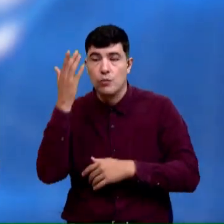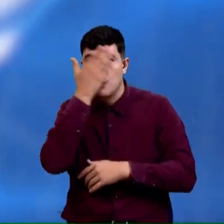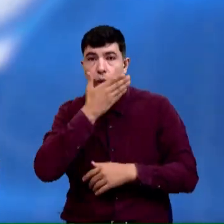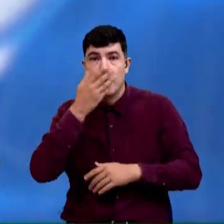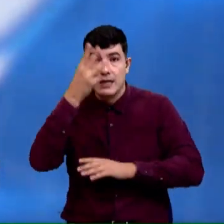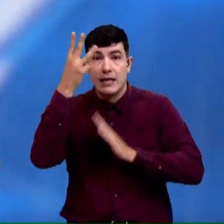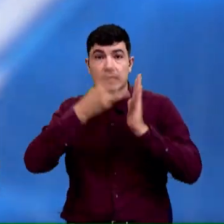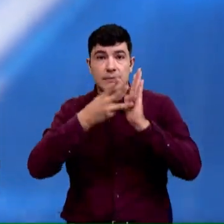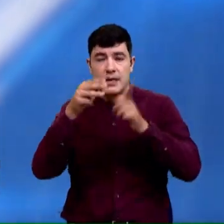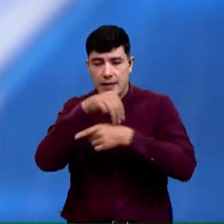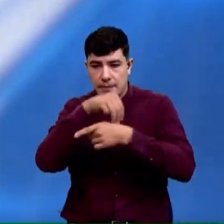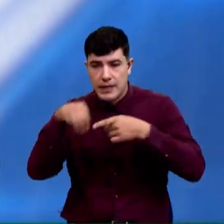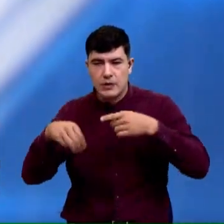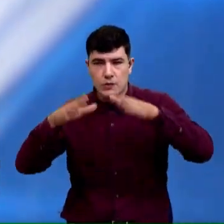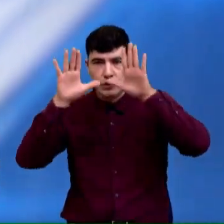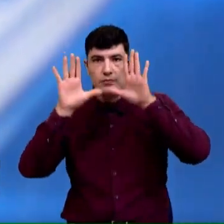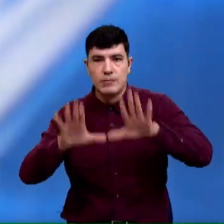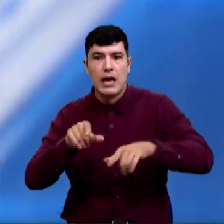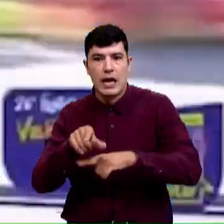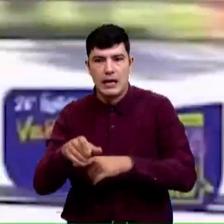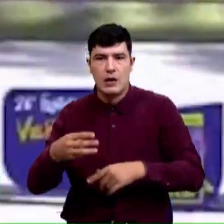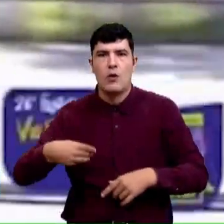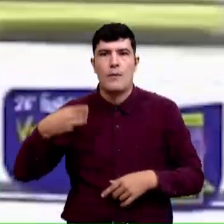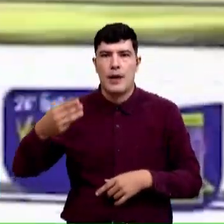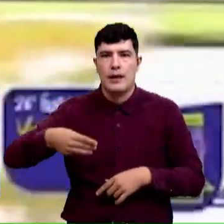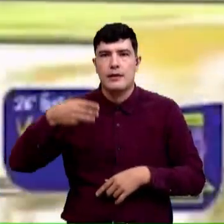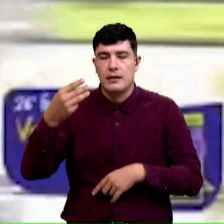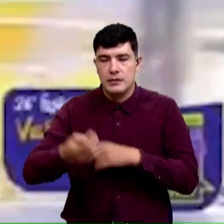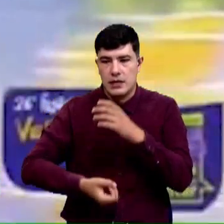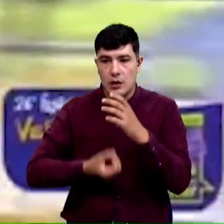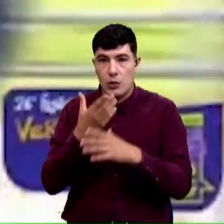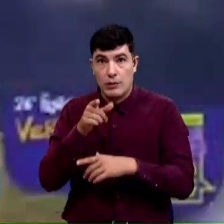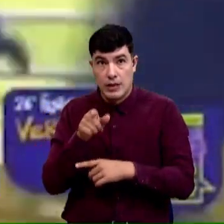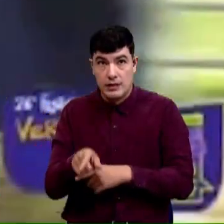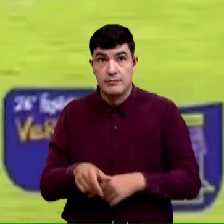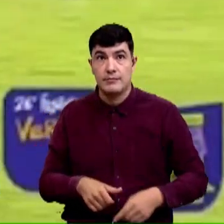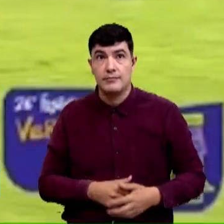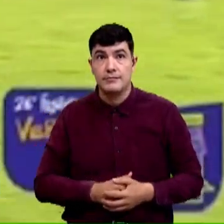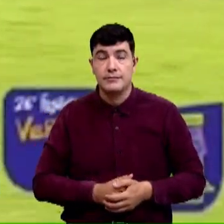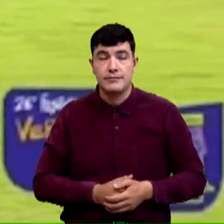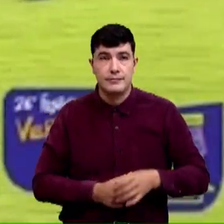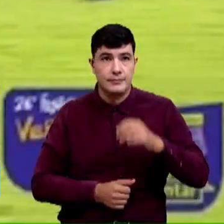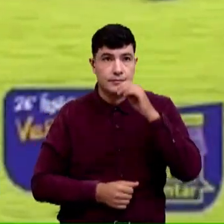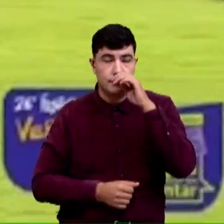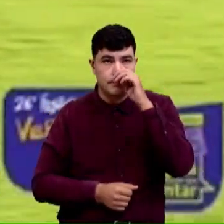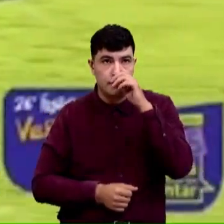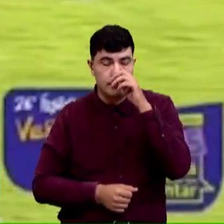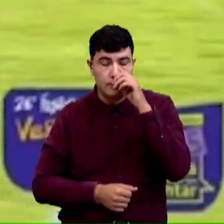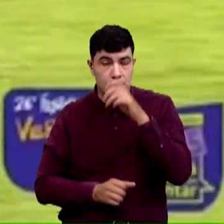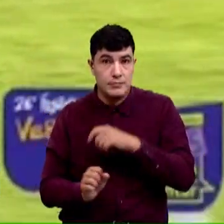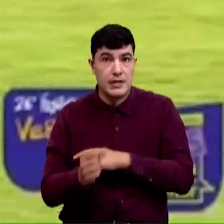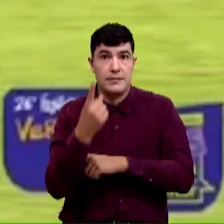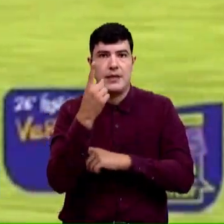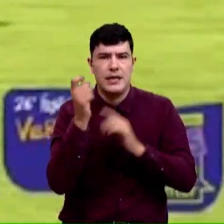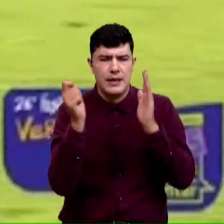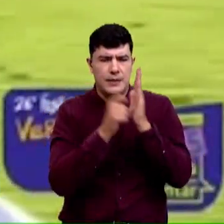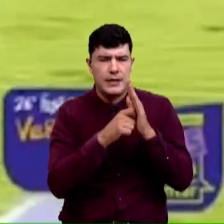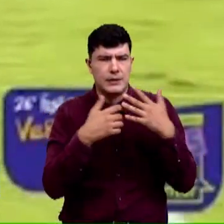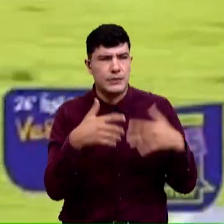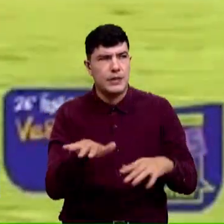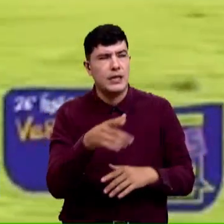con obstáculos, que es una competencia nueva para la exfutbolista y ciclista rojinegra. Sí, la primera marca